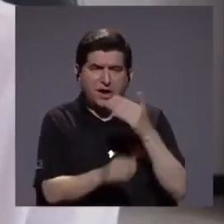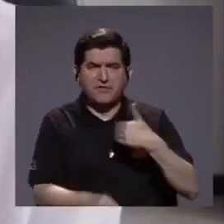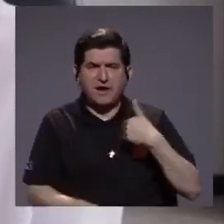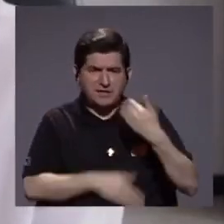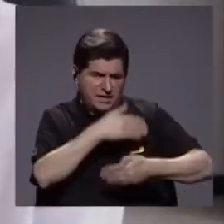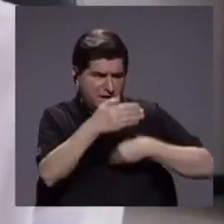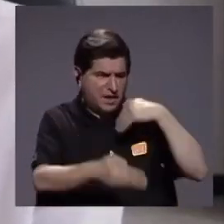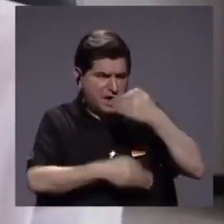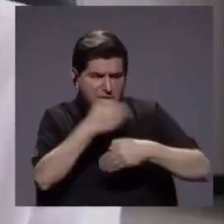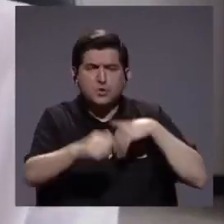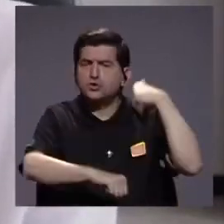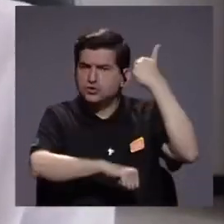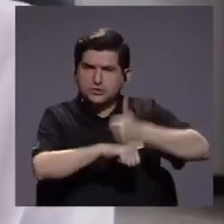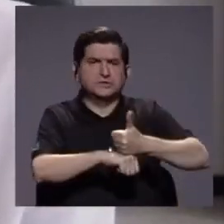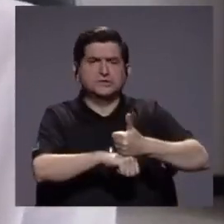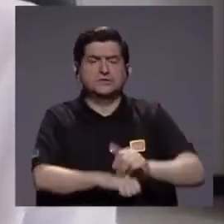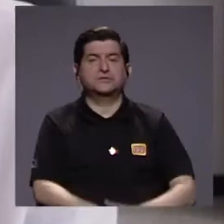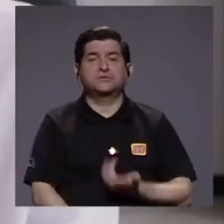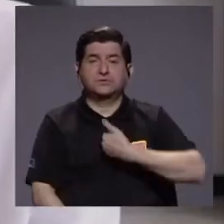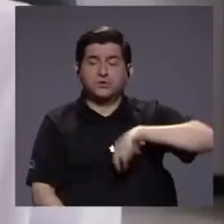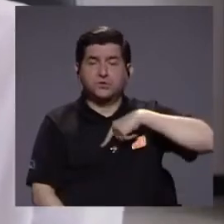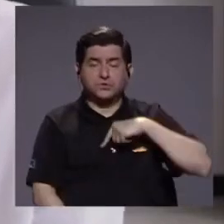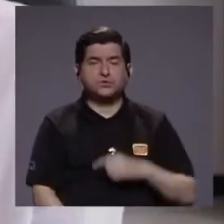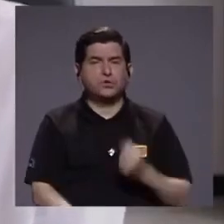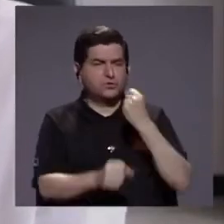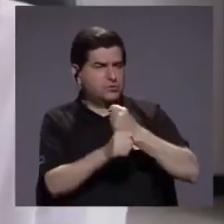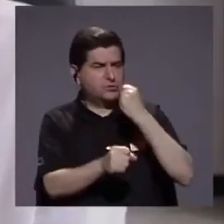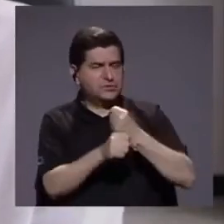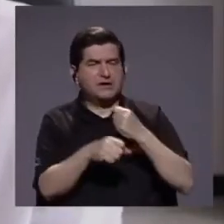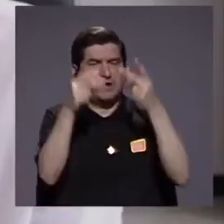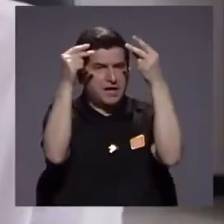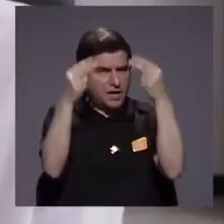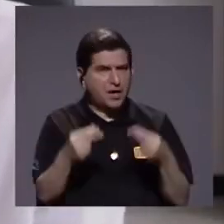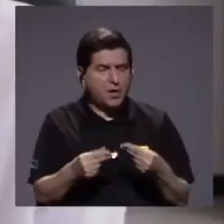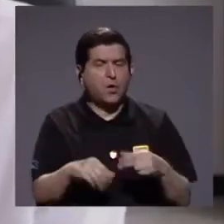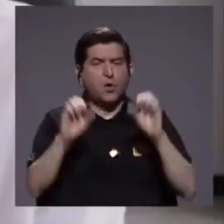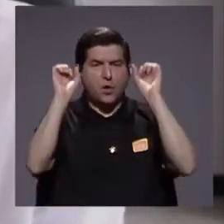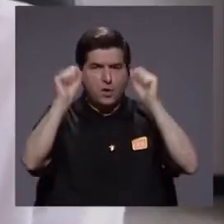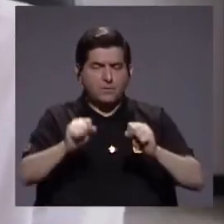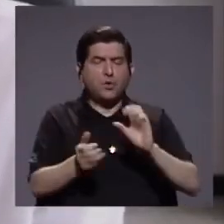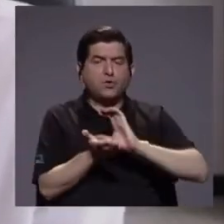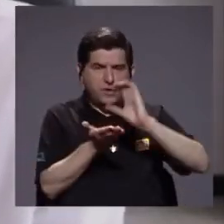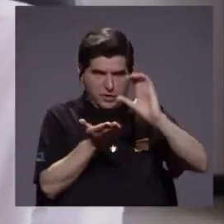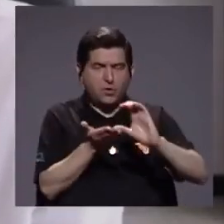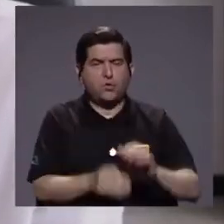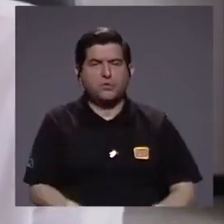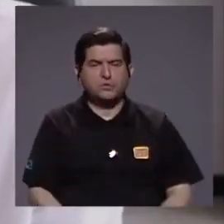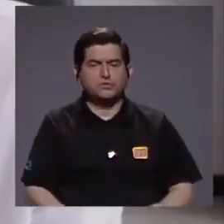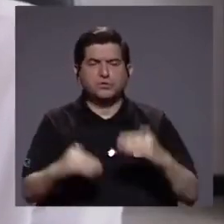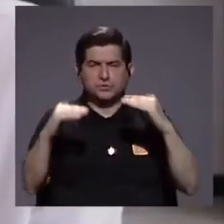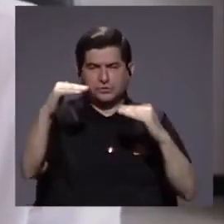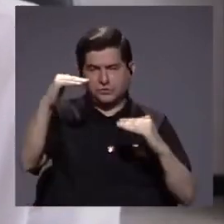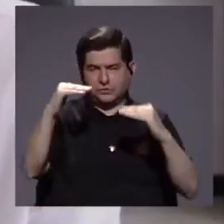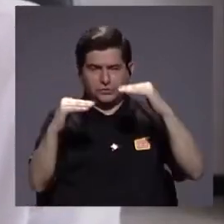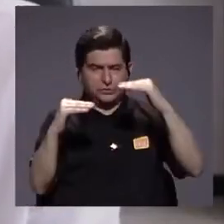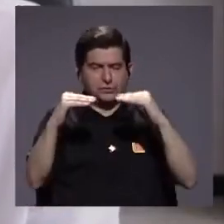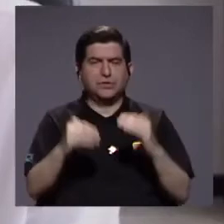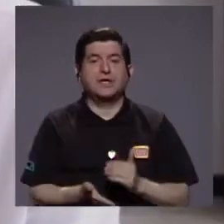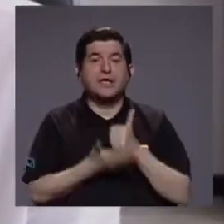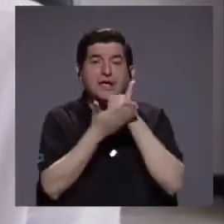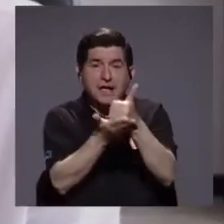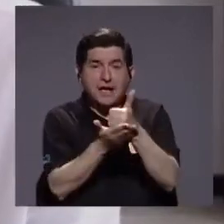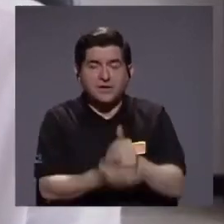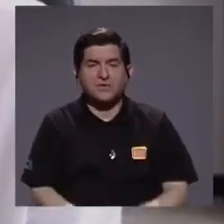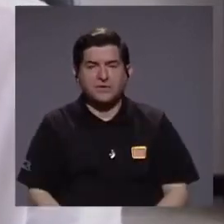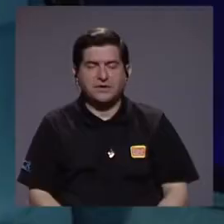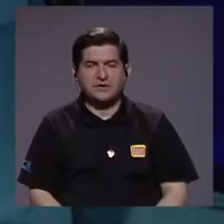protocolos ya definidos, vamos a hacer un esfuerzo presupuestario para ofrecerle aquellos cursos que van a nivelar y a contribuir a